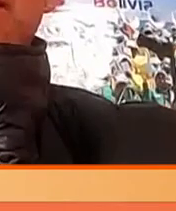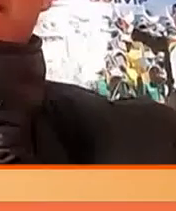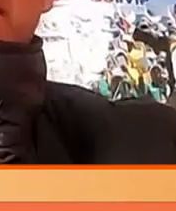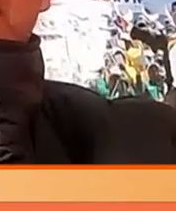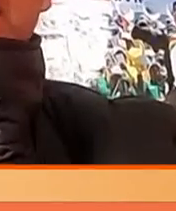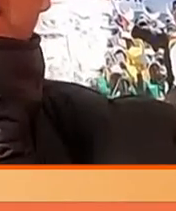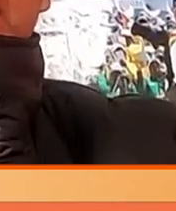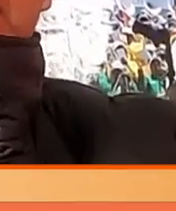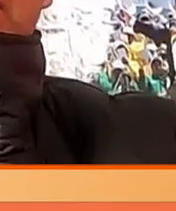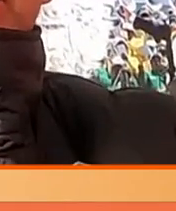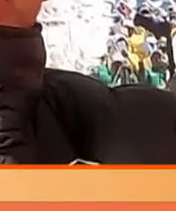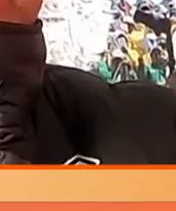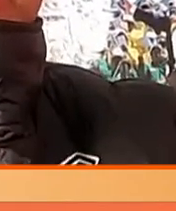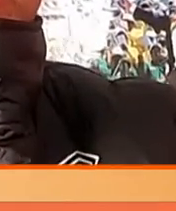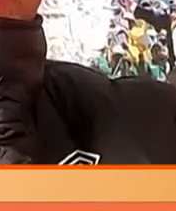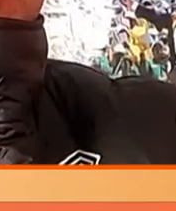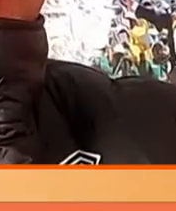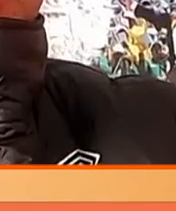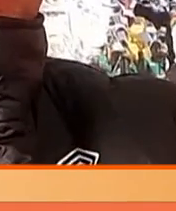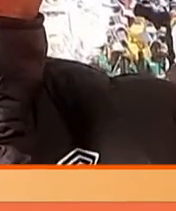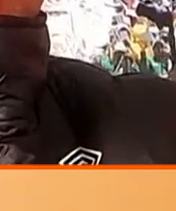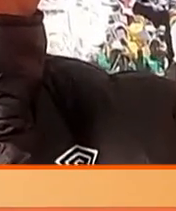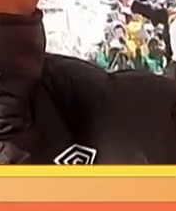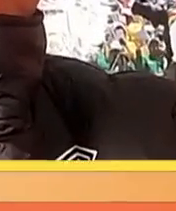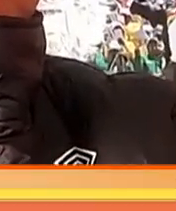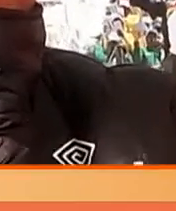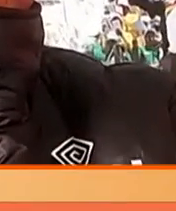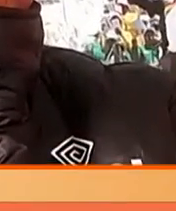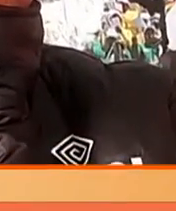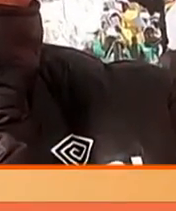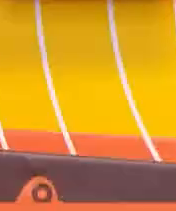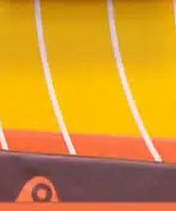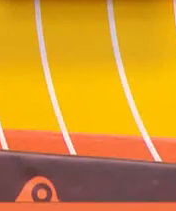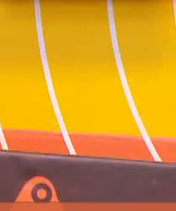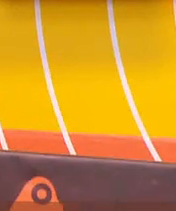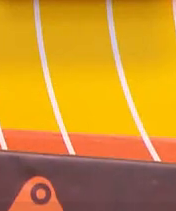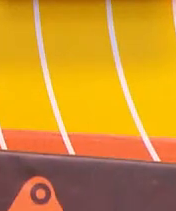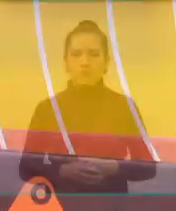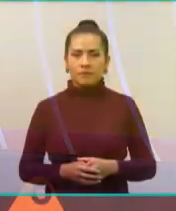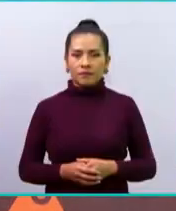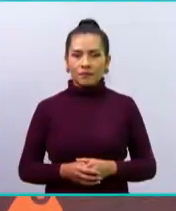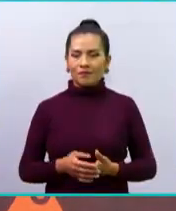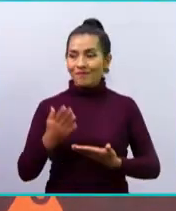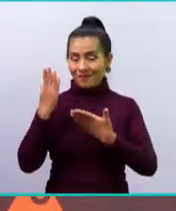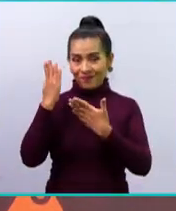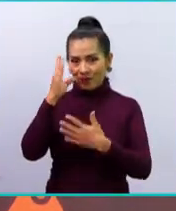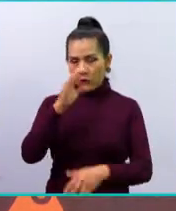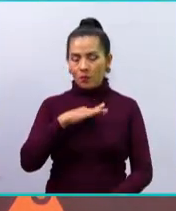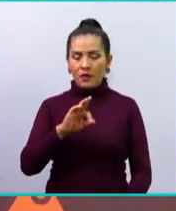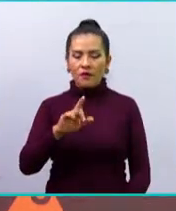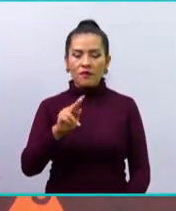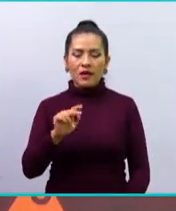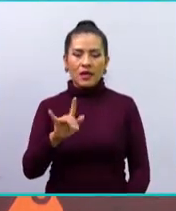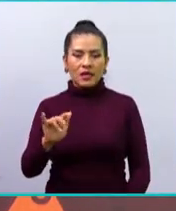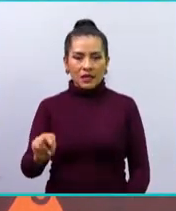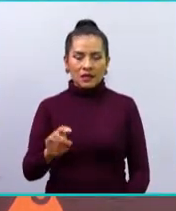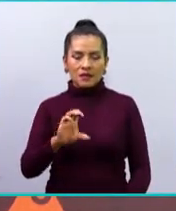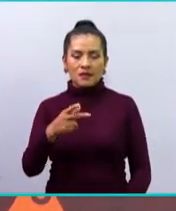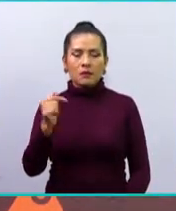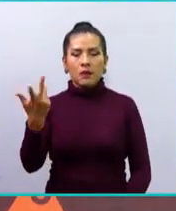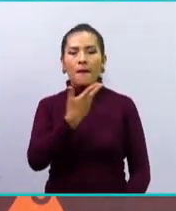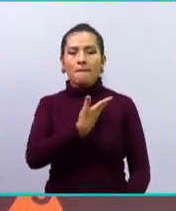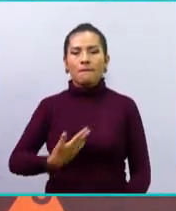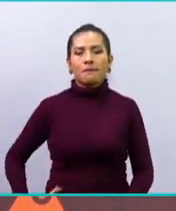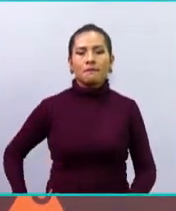pronto. Muchas gracias, gracias por la invitación. Bien, estábamos hablando con Franklin Chayapa, justamente, que es el presidente de